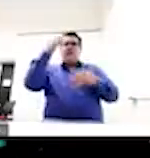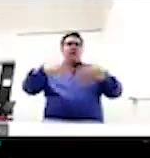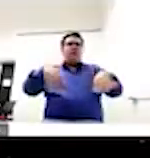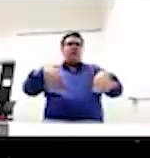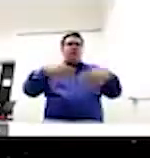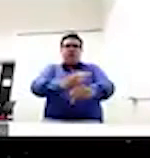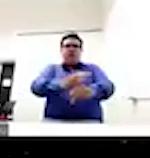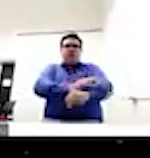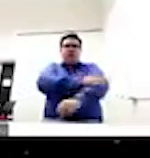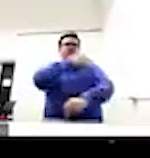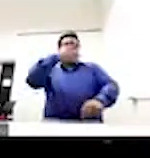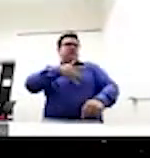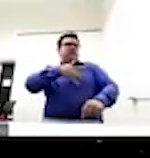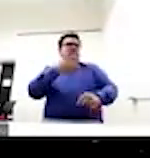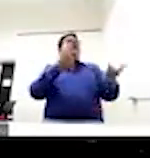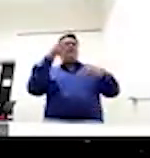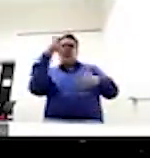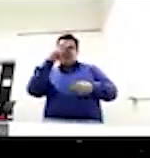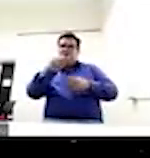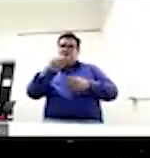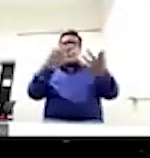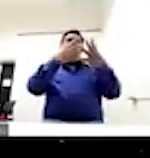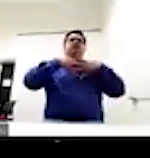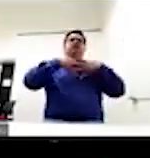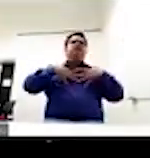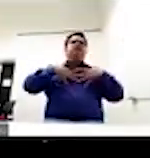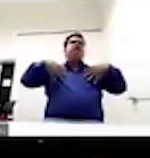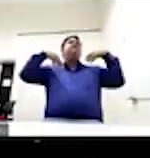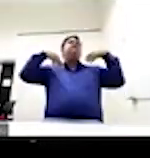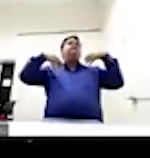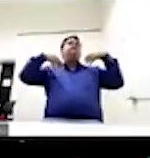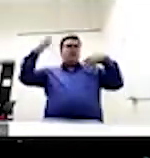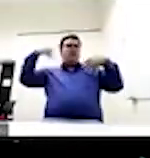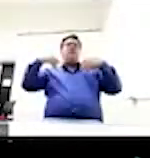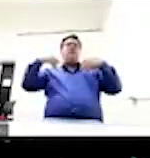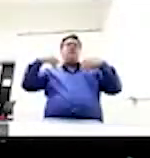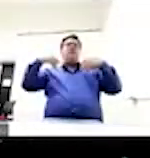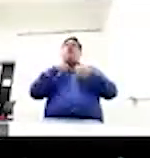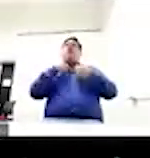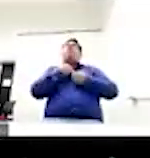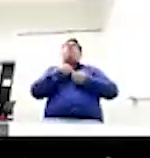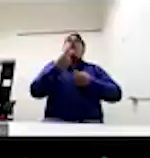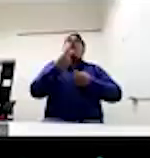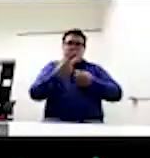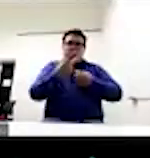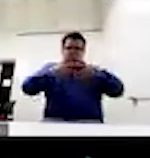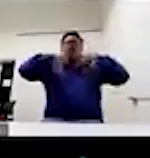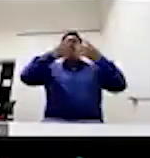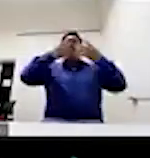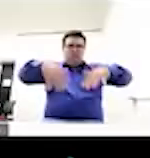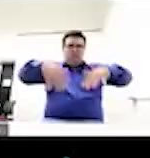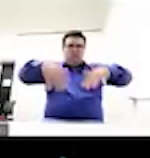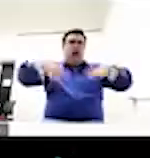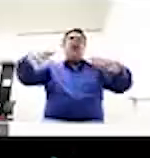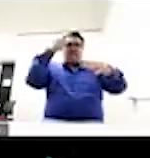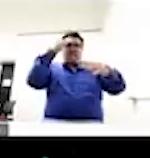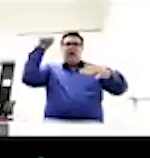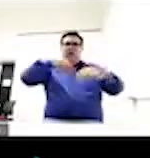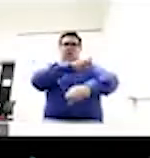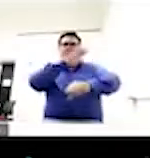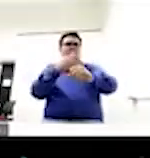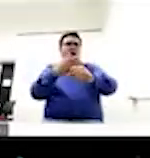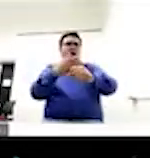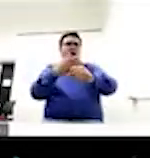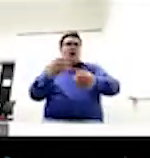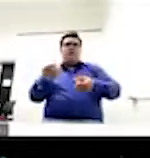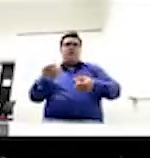y a recuperar los collares que ella luciera el día de la tragedia y en los cuales reside su poder como cacique, se